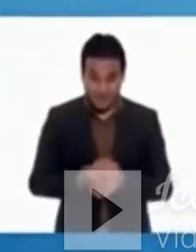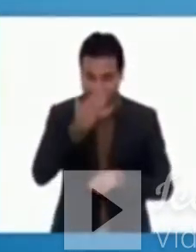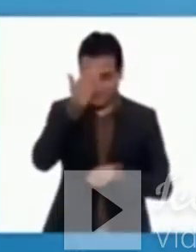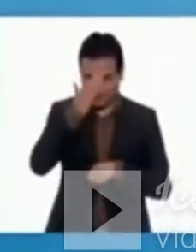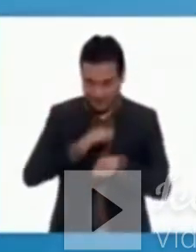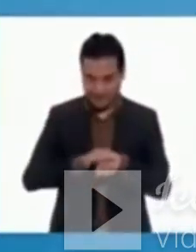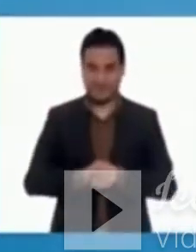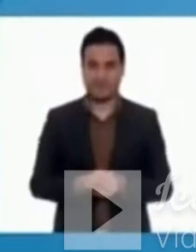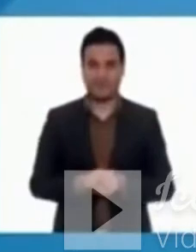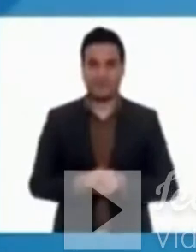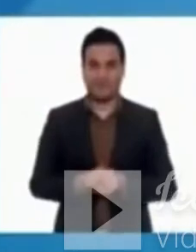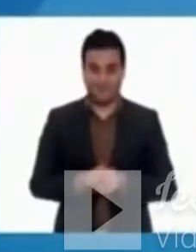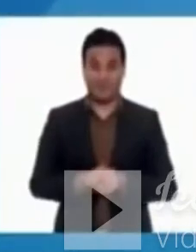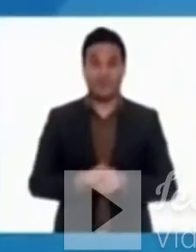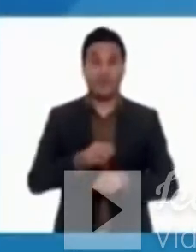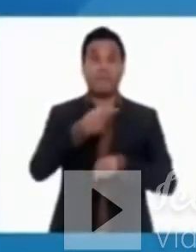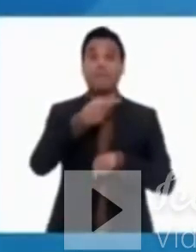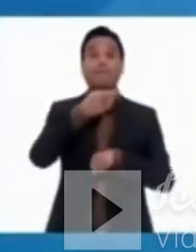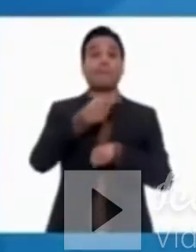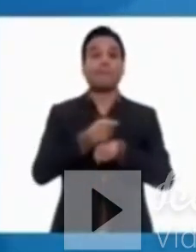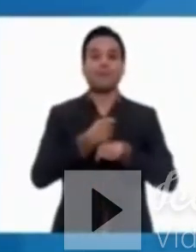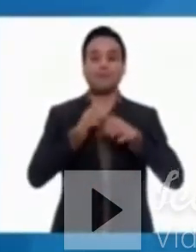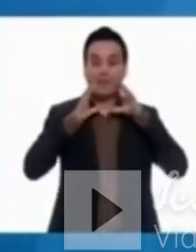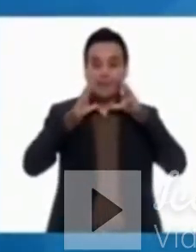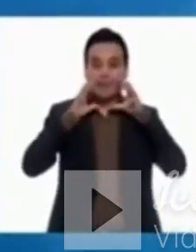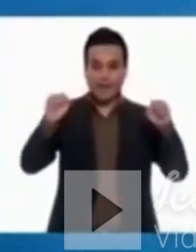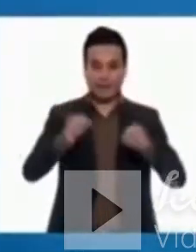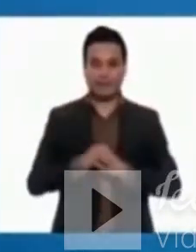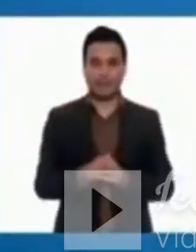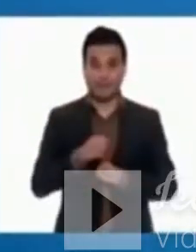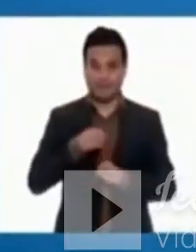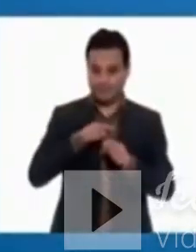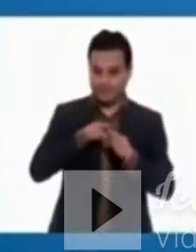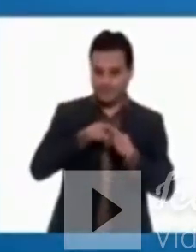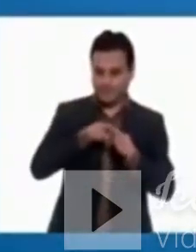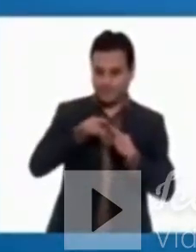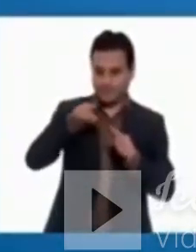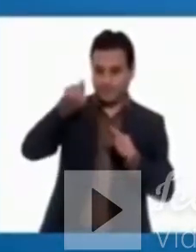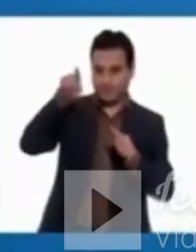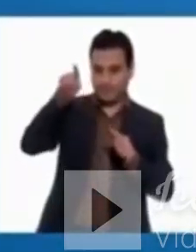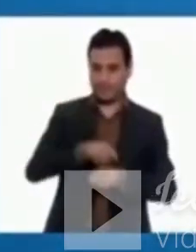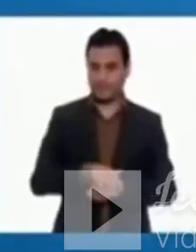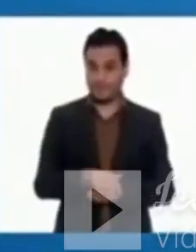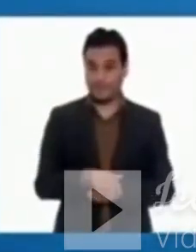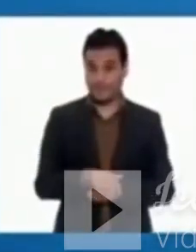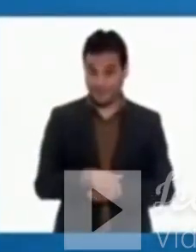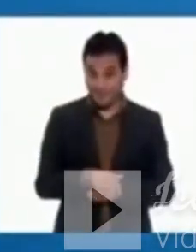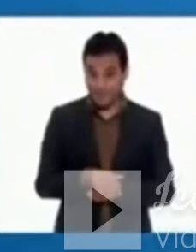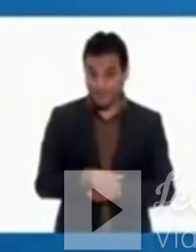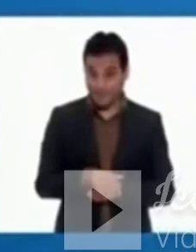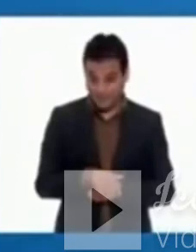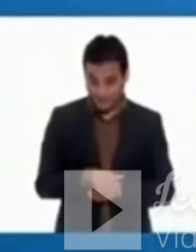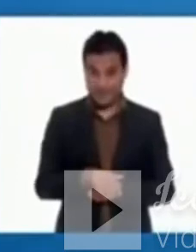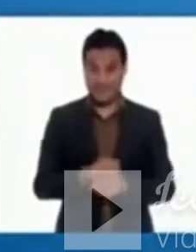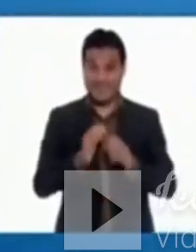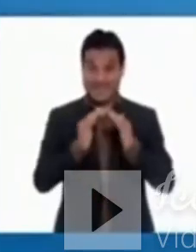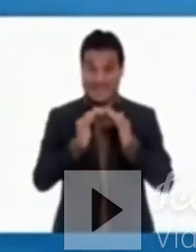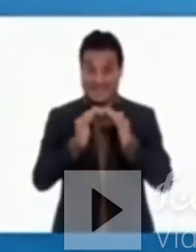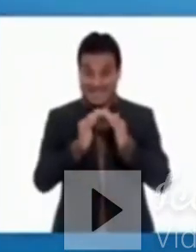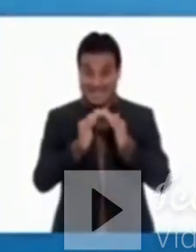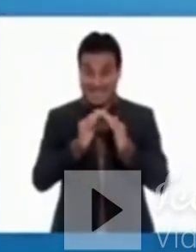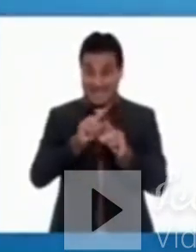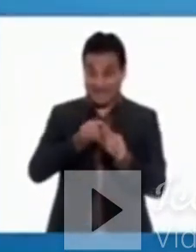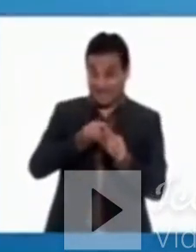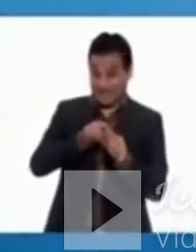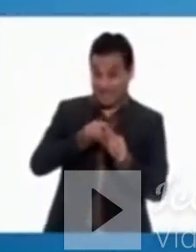Comencemos por la granja. Iremos por esta avenida para llegar directamente. Ahora dividiremos esta ruta en centímetros